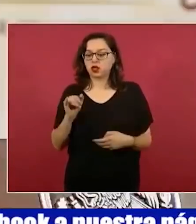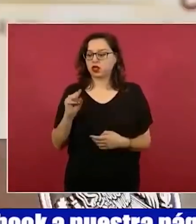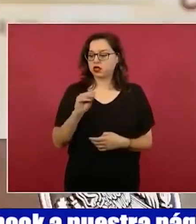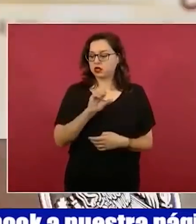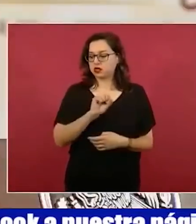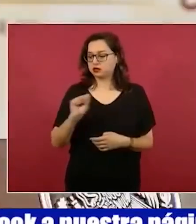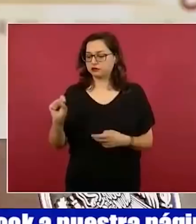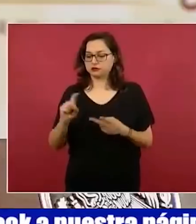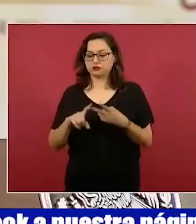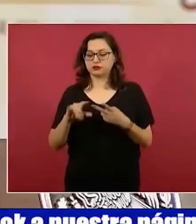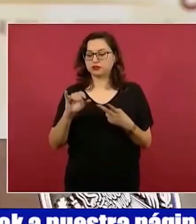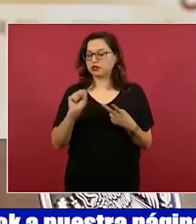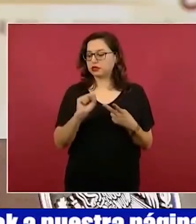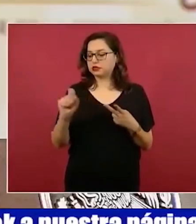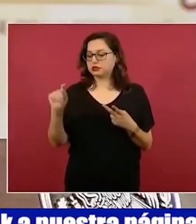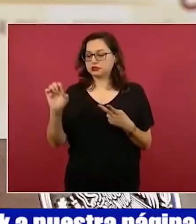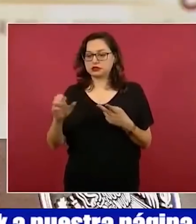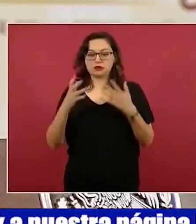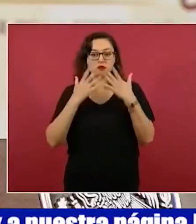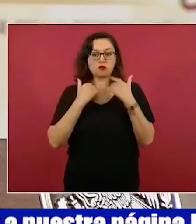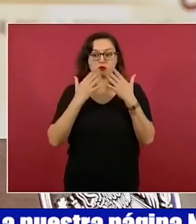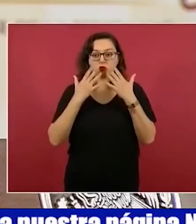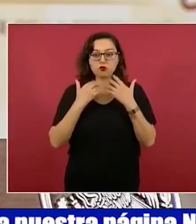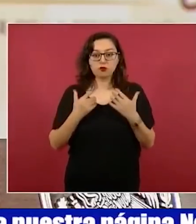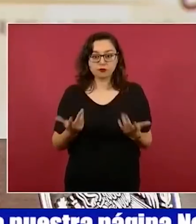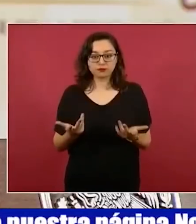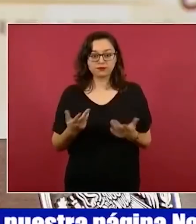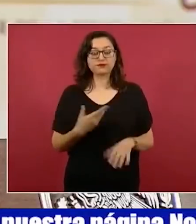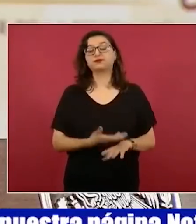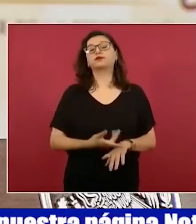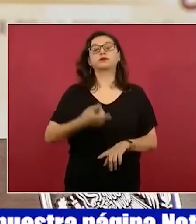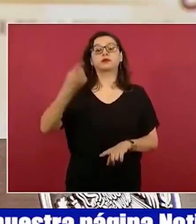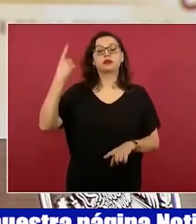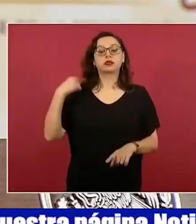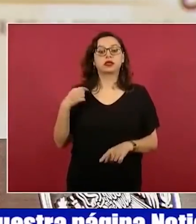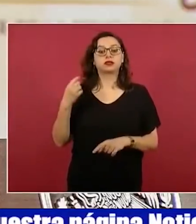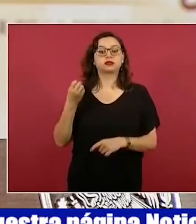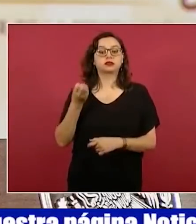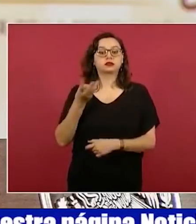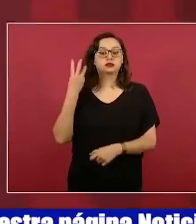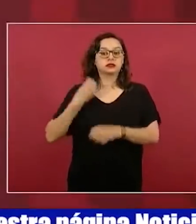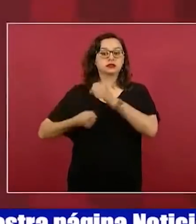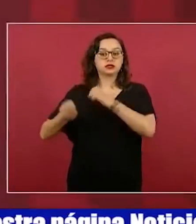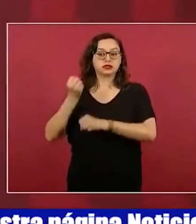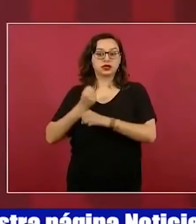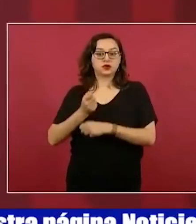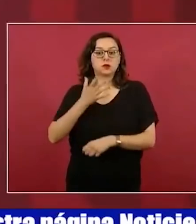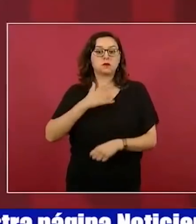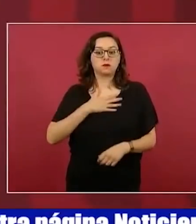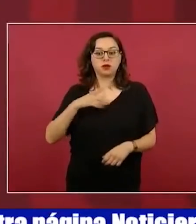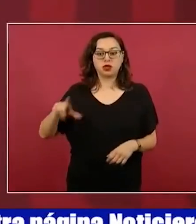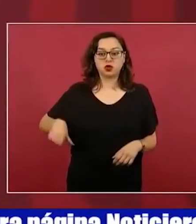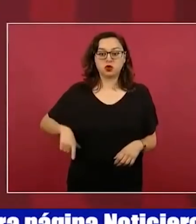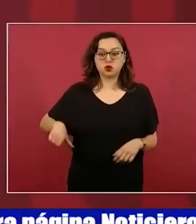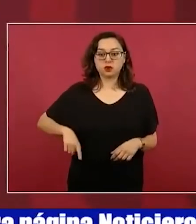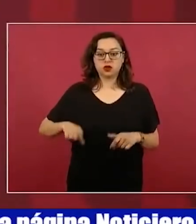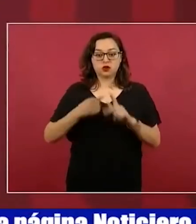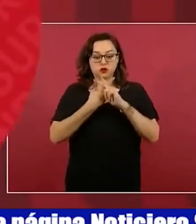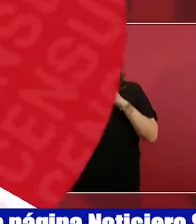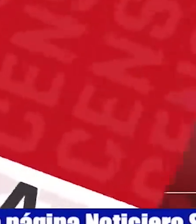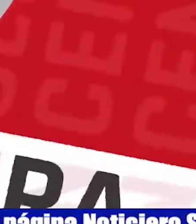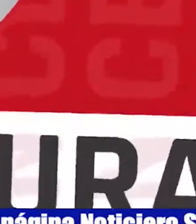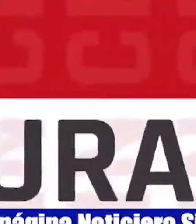más convencido de que son unos farsantes y mañana o pasado vamos a hablar de eso a fondo. Ya advirtió el presidente, así lo